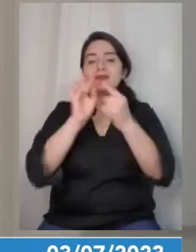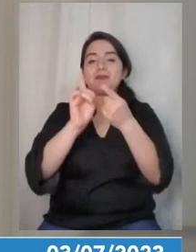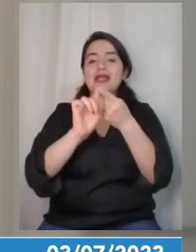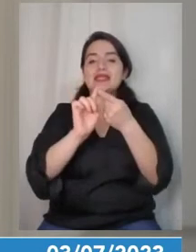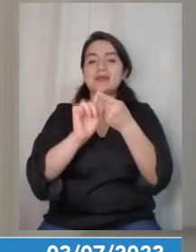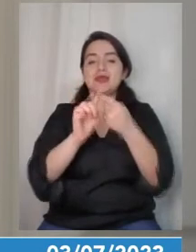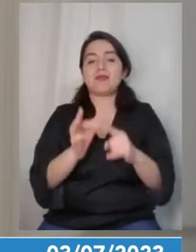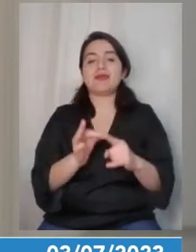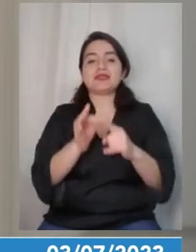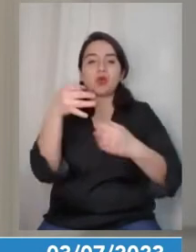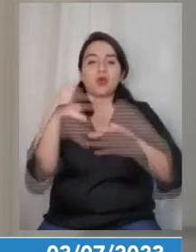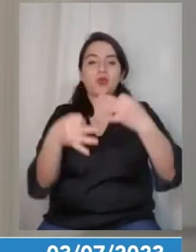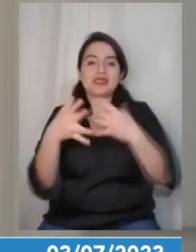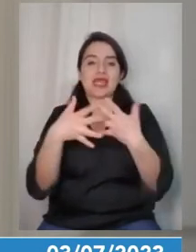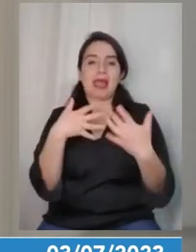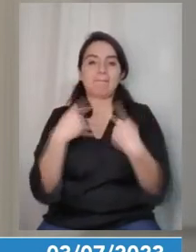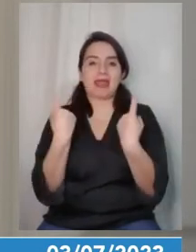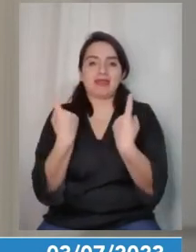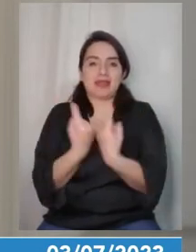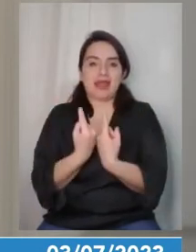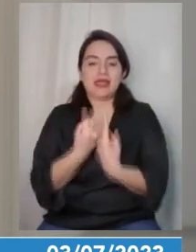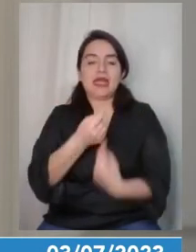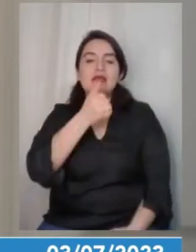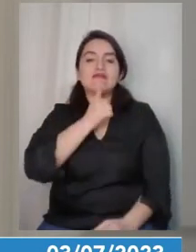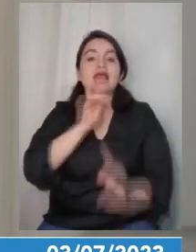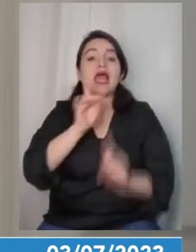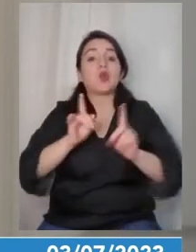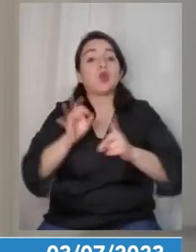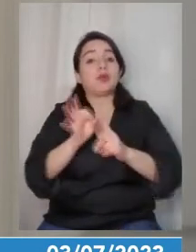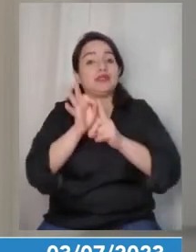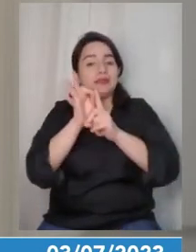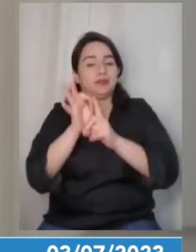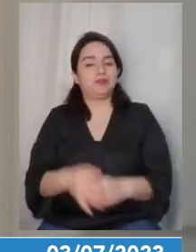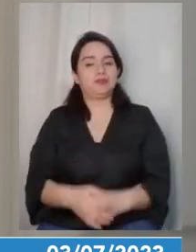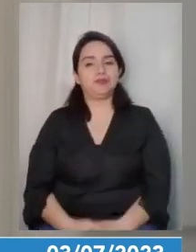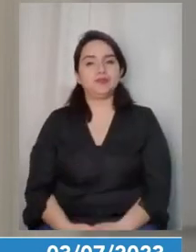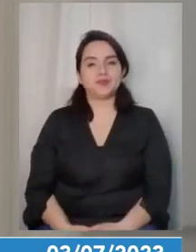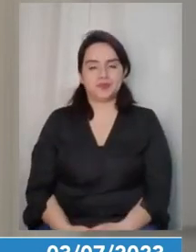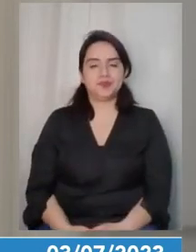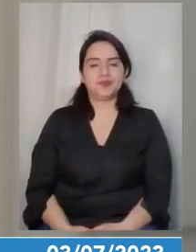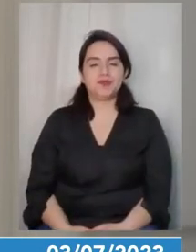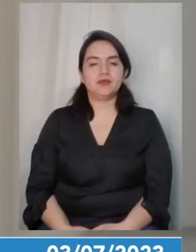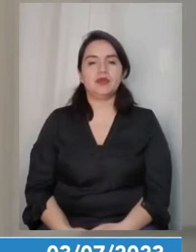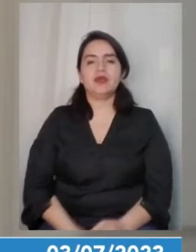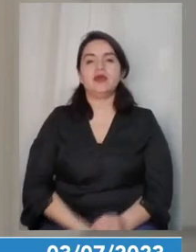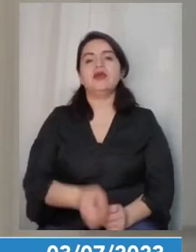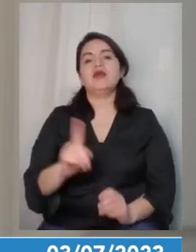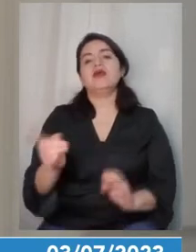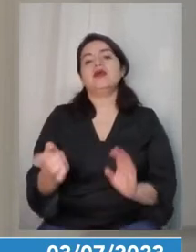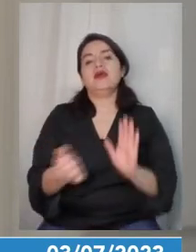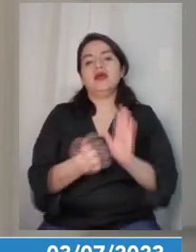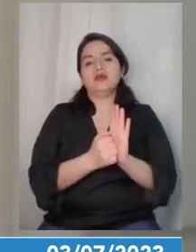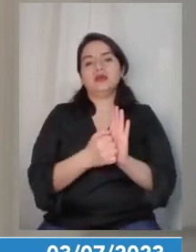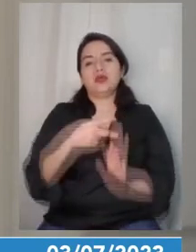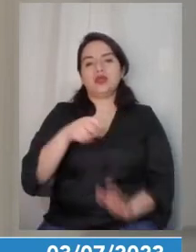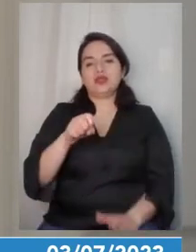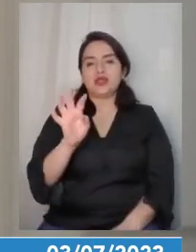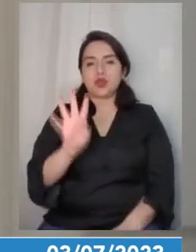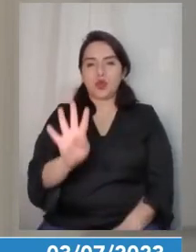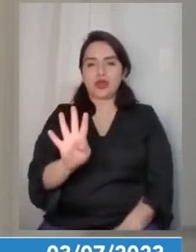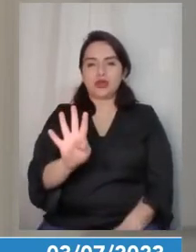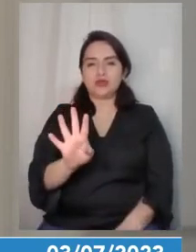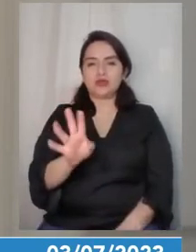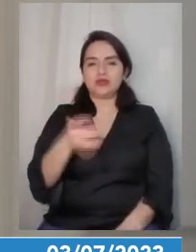faltan algunos principios. En el caso del 204, me quedan súper